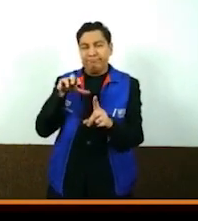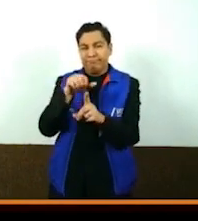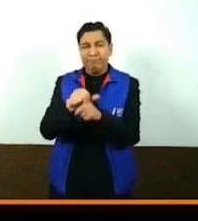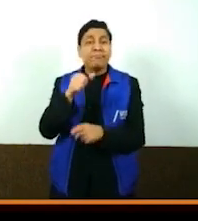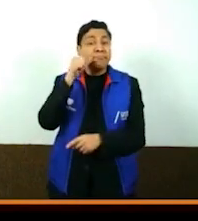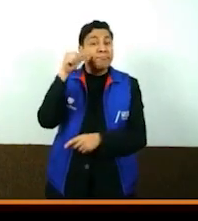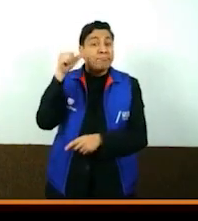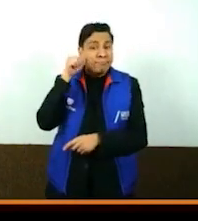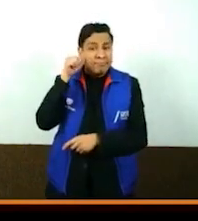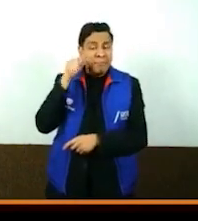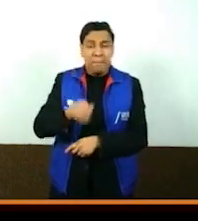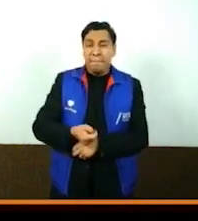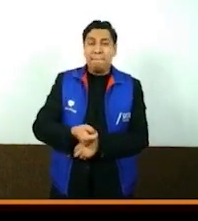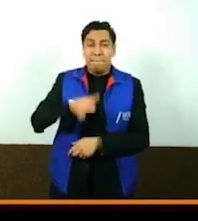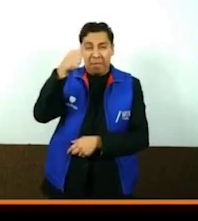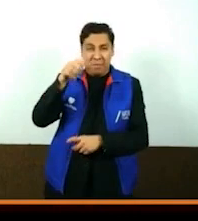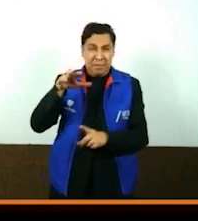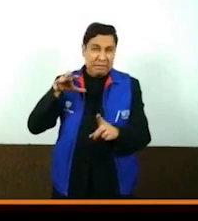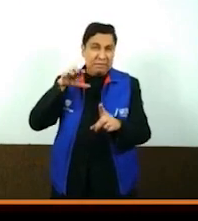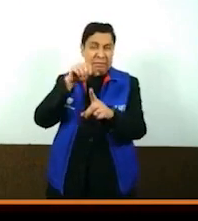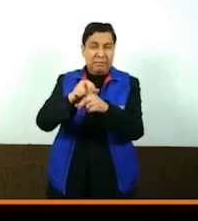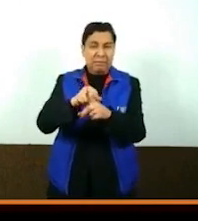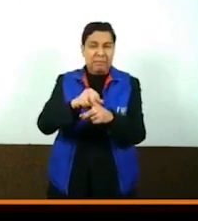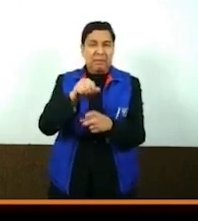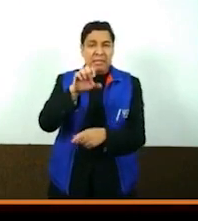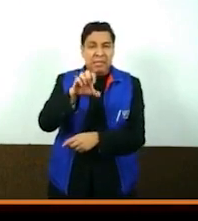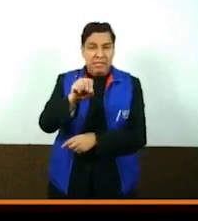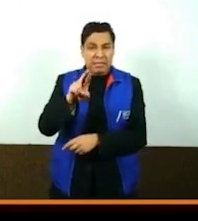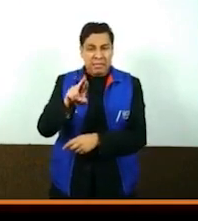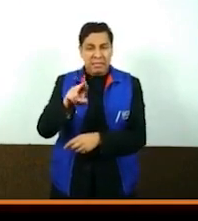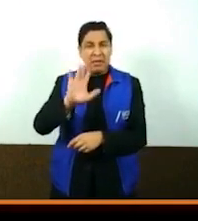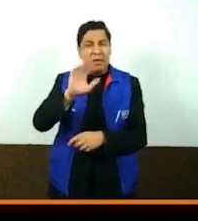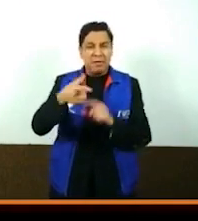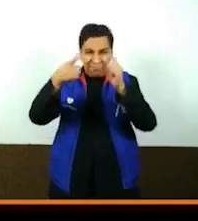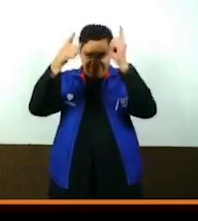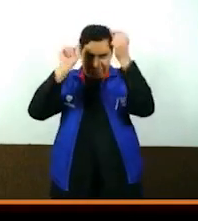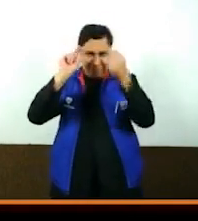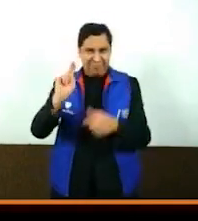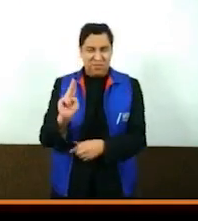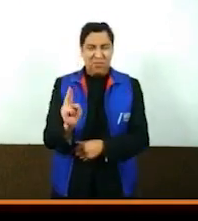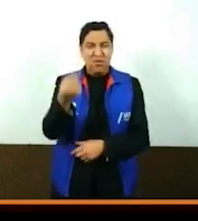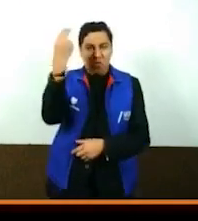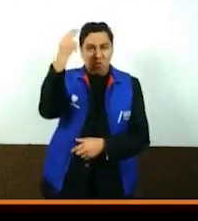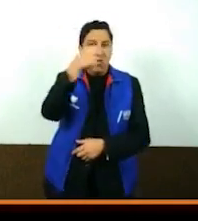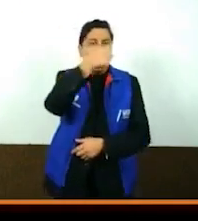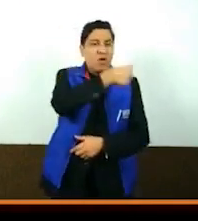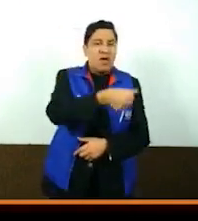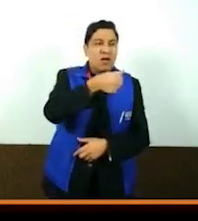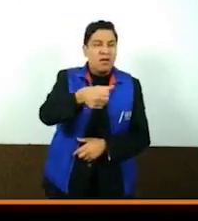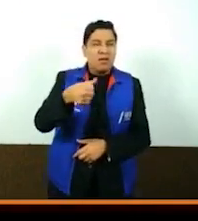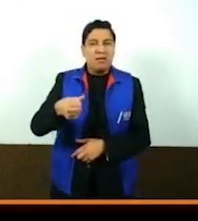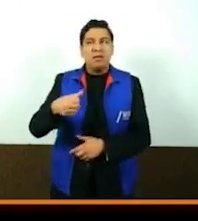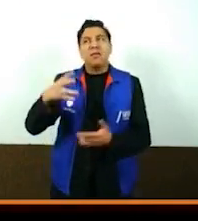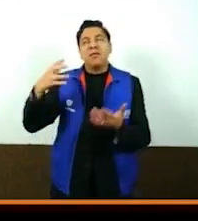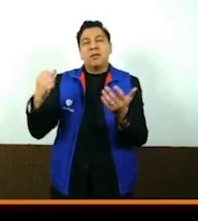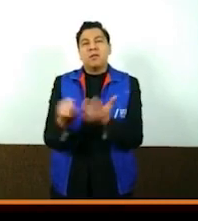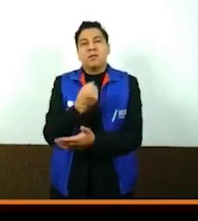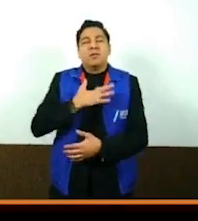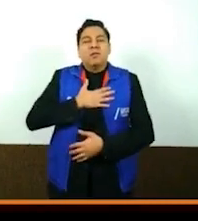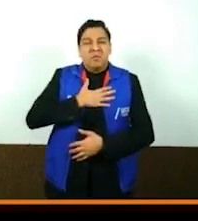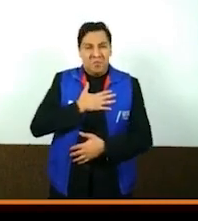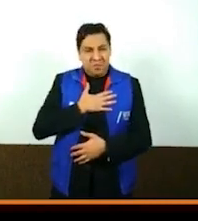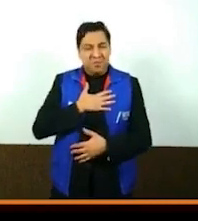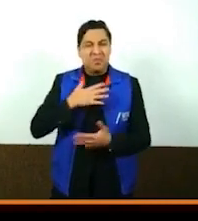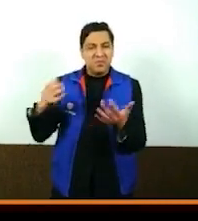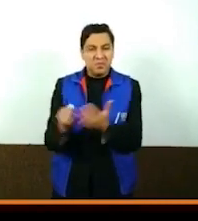vez. Realmente el sentido de orgullo era como graduarse de la universidad para cada una. Decían, por fin, sí lo